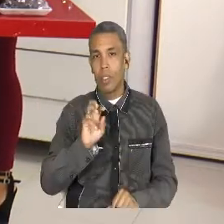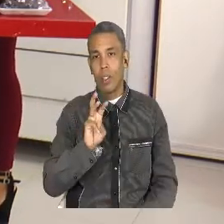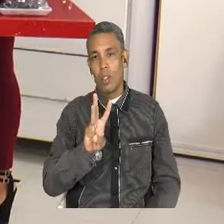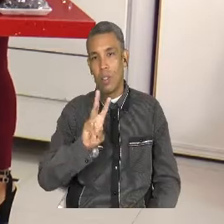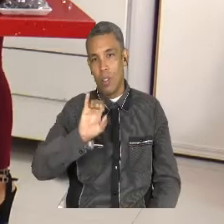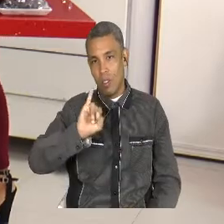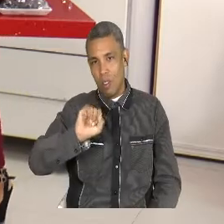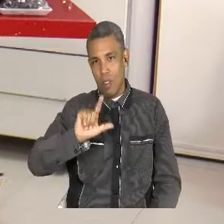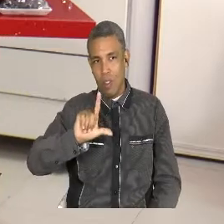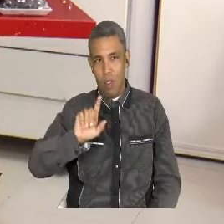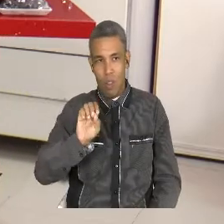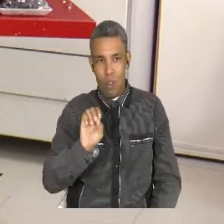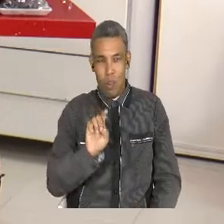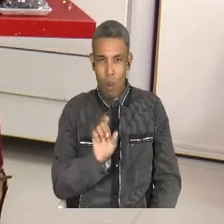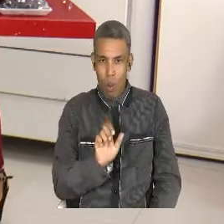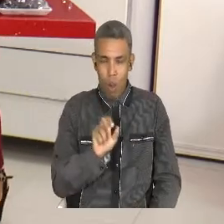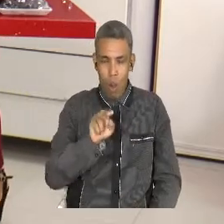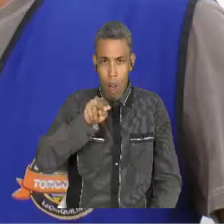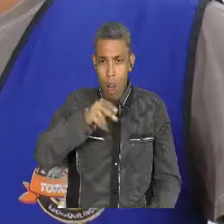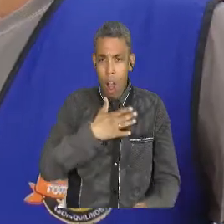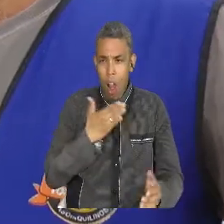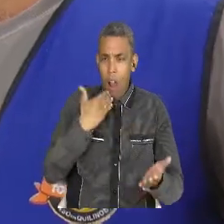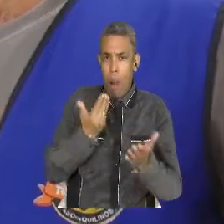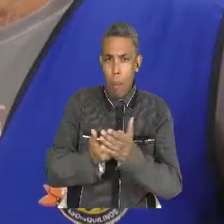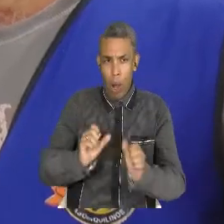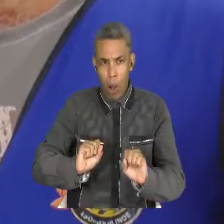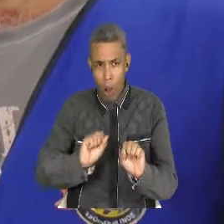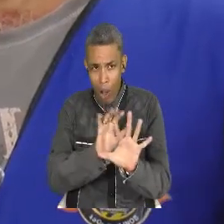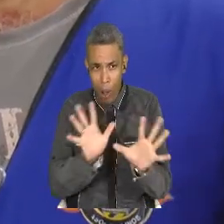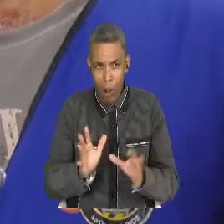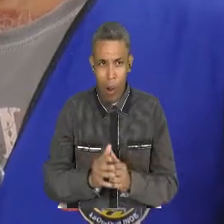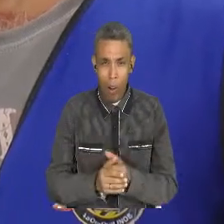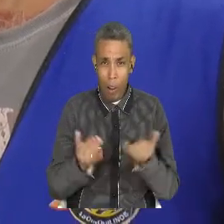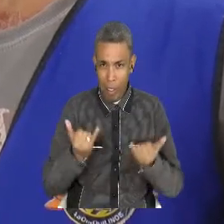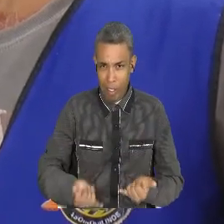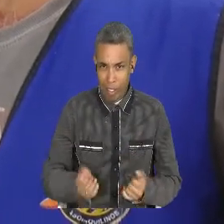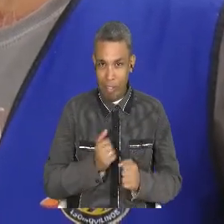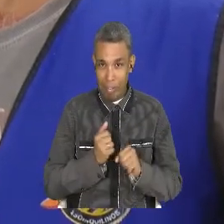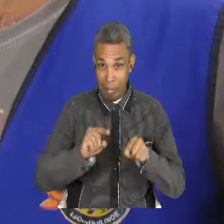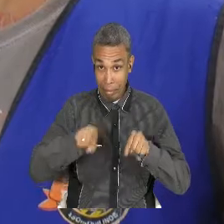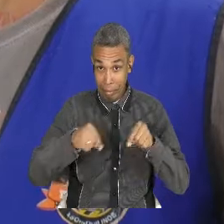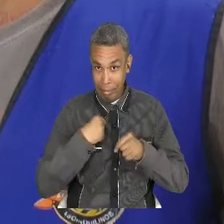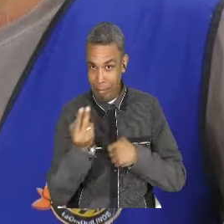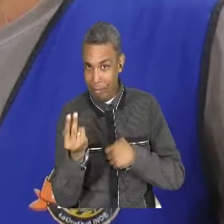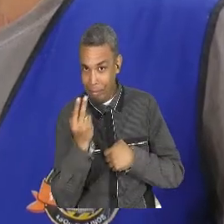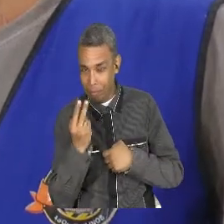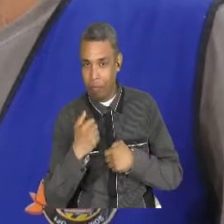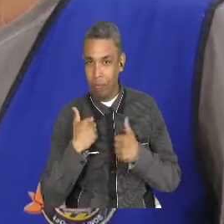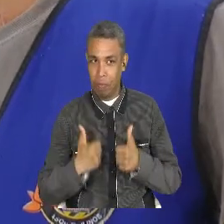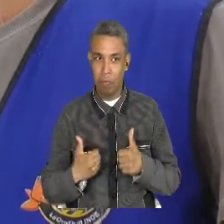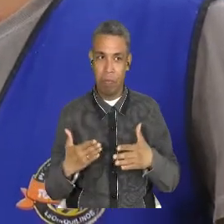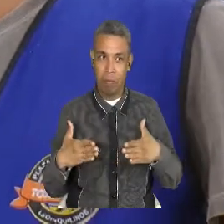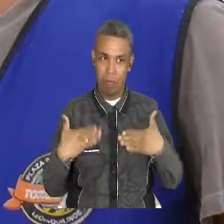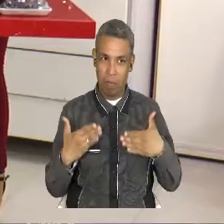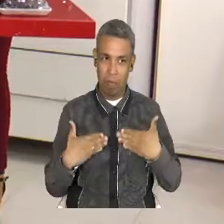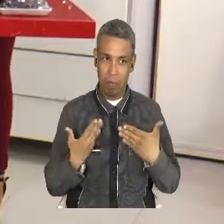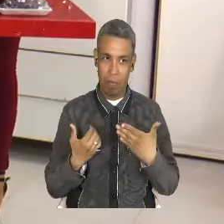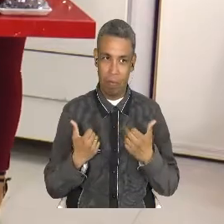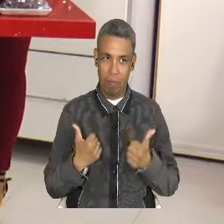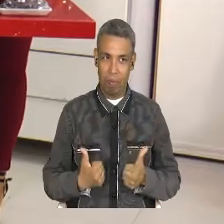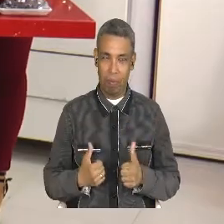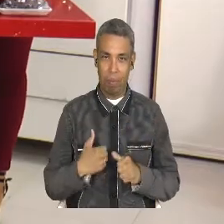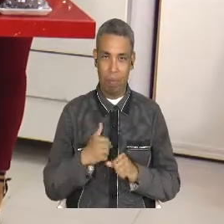Ok, qué bien, buenos días para todos ustedes, las personas que en estos momentos nos están escuchando, viendo, disculpe. Viendo, sí, ¿no? Viendo y escuchando,